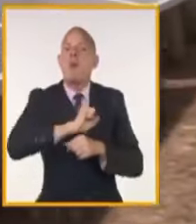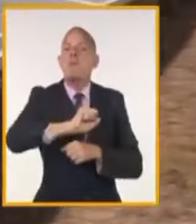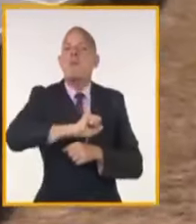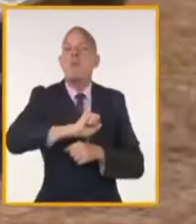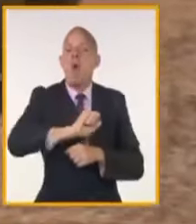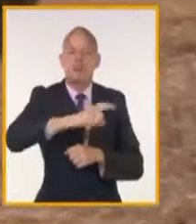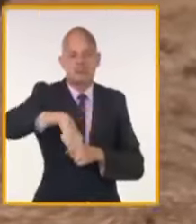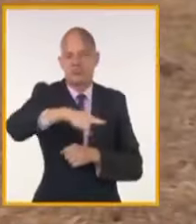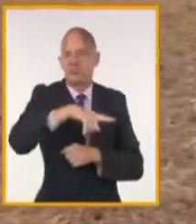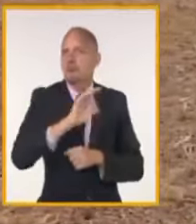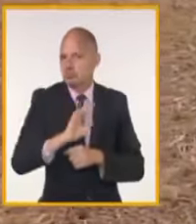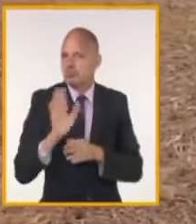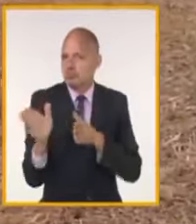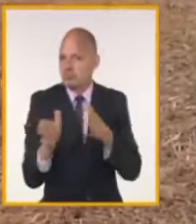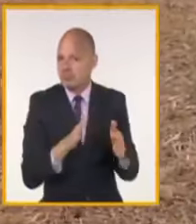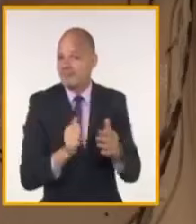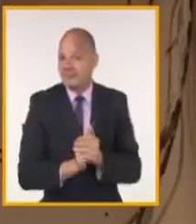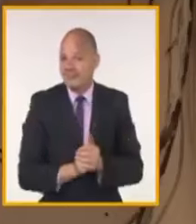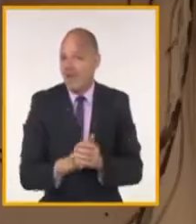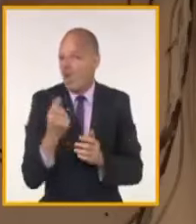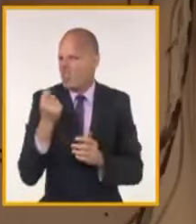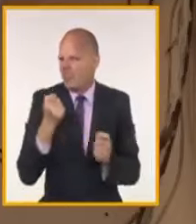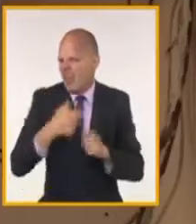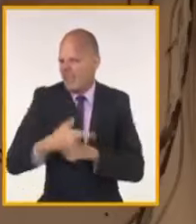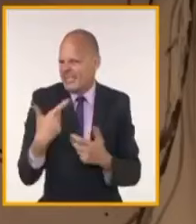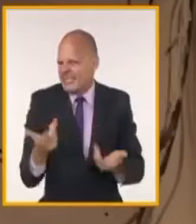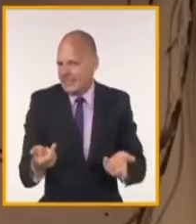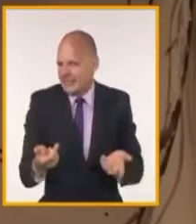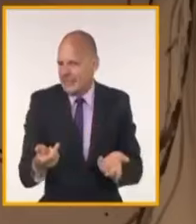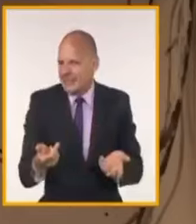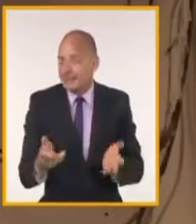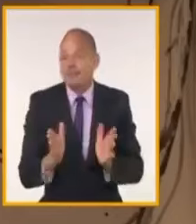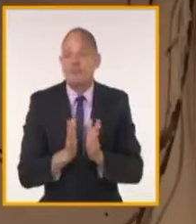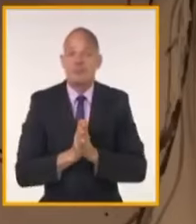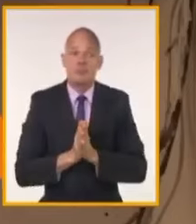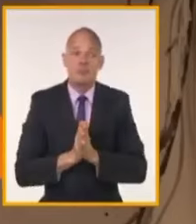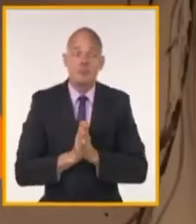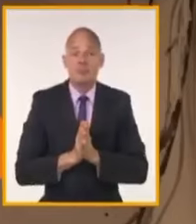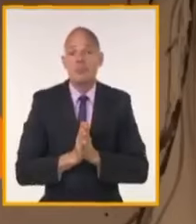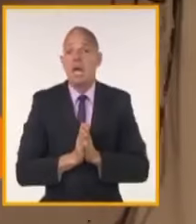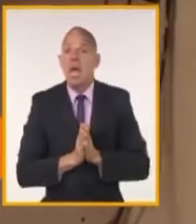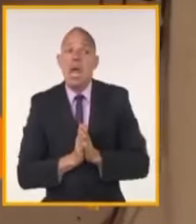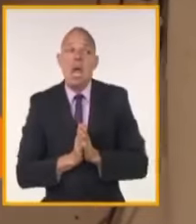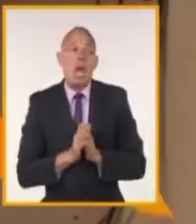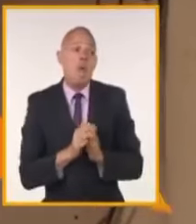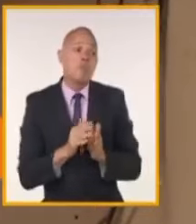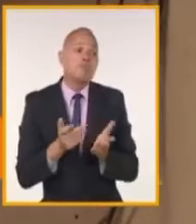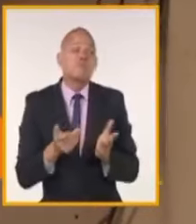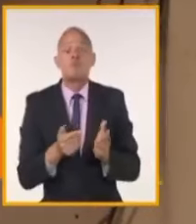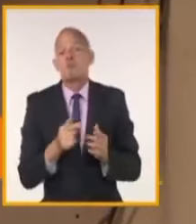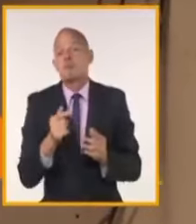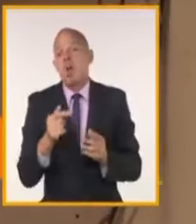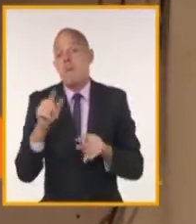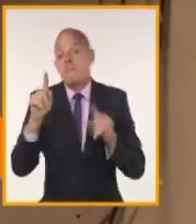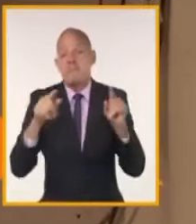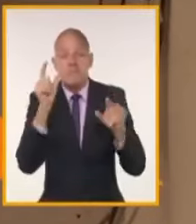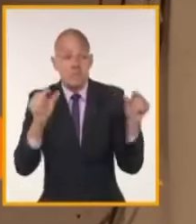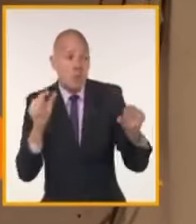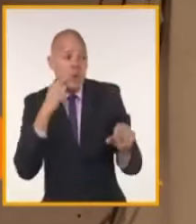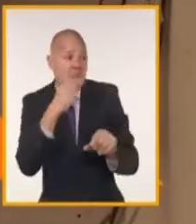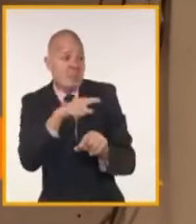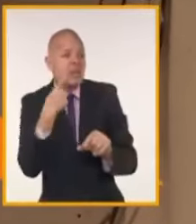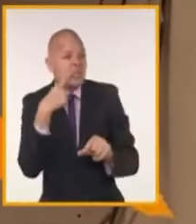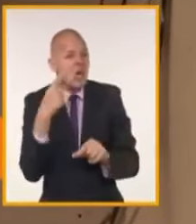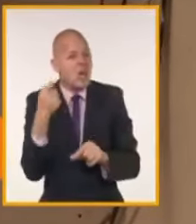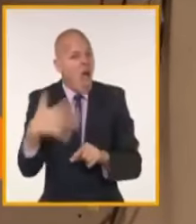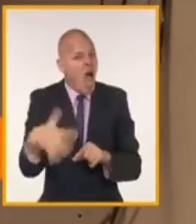alcance de la inversión hay productores que dicen que es costoso pero costoso es perder una campaña de